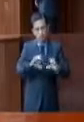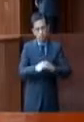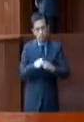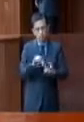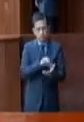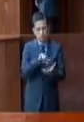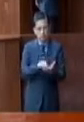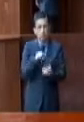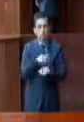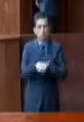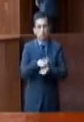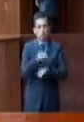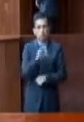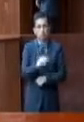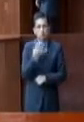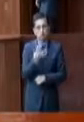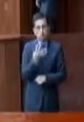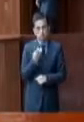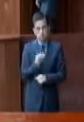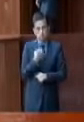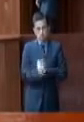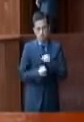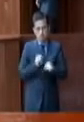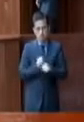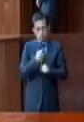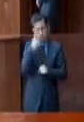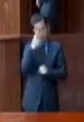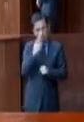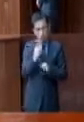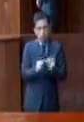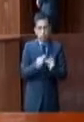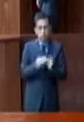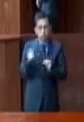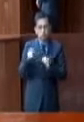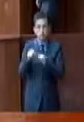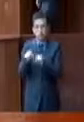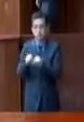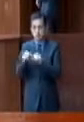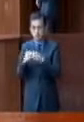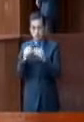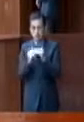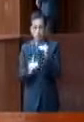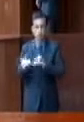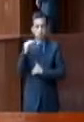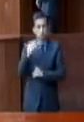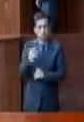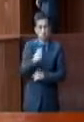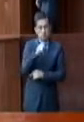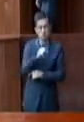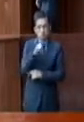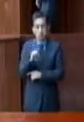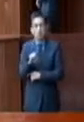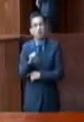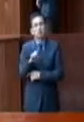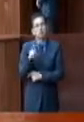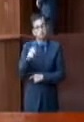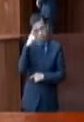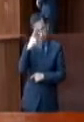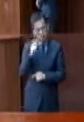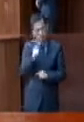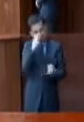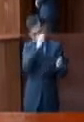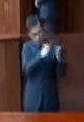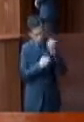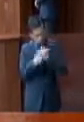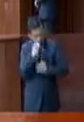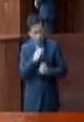este año en cumplimiento a la ejecutoria emitida por la sala superior de este tribunal electoral en el recurso de revisión del